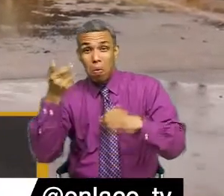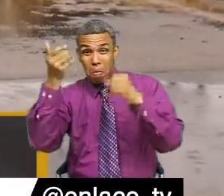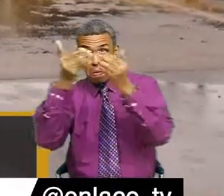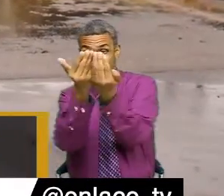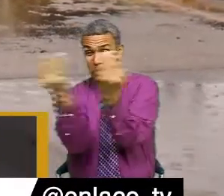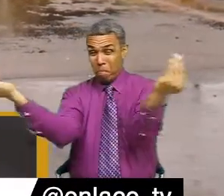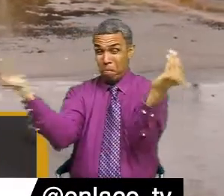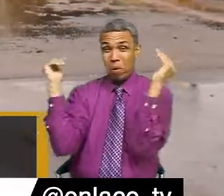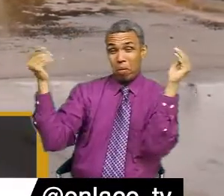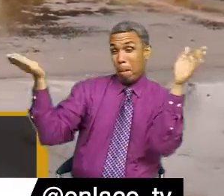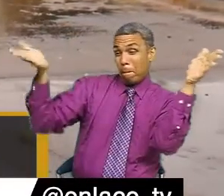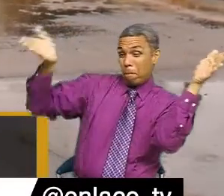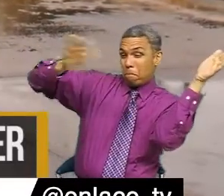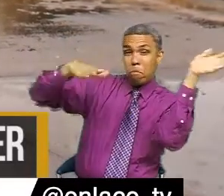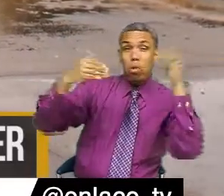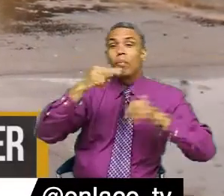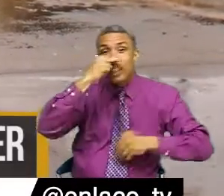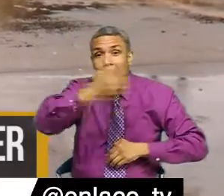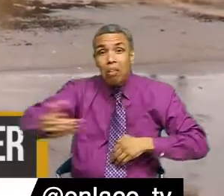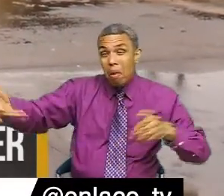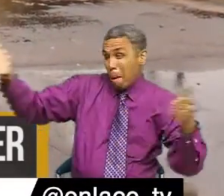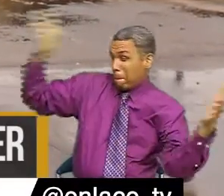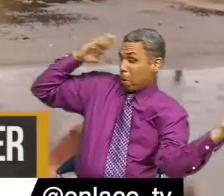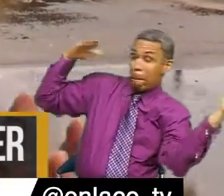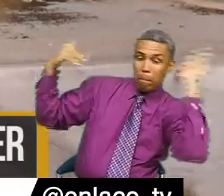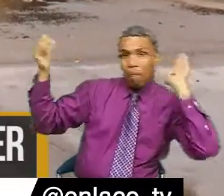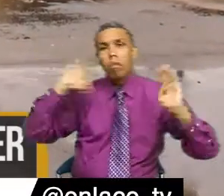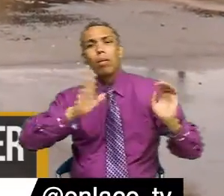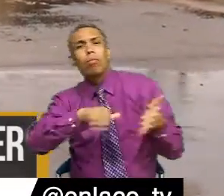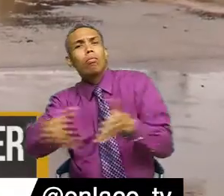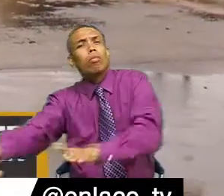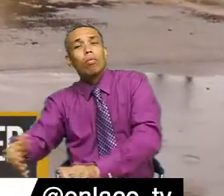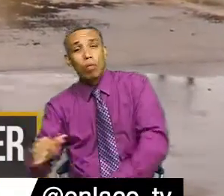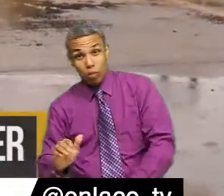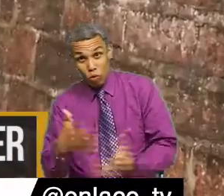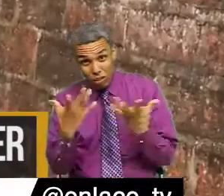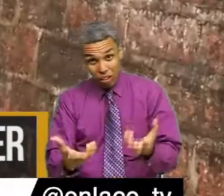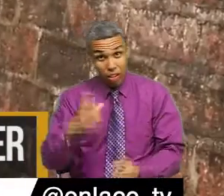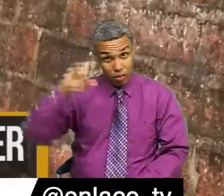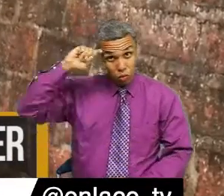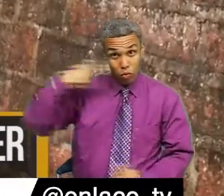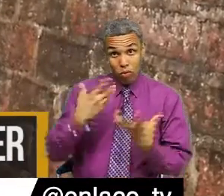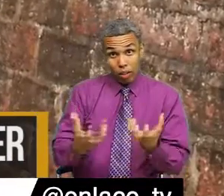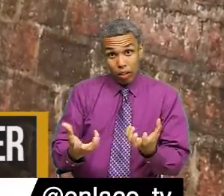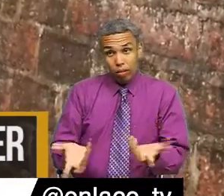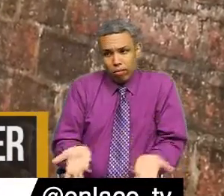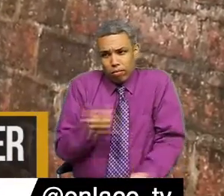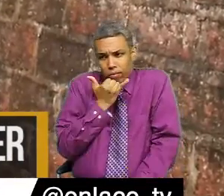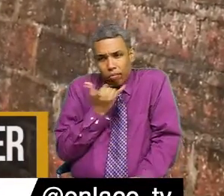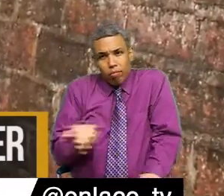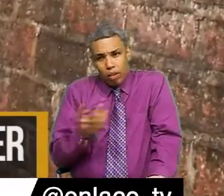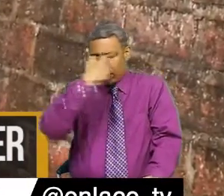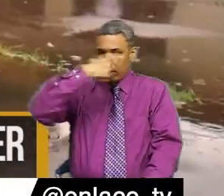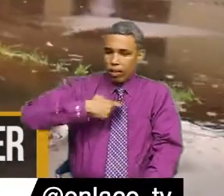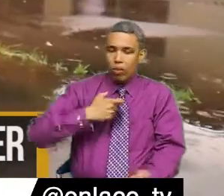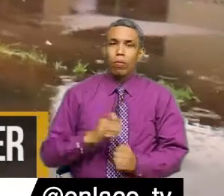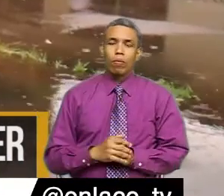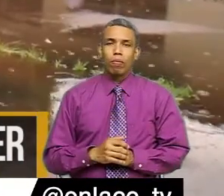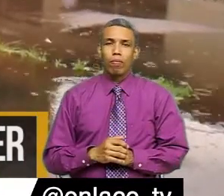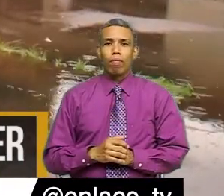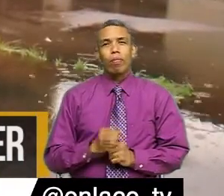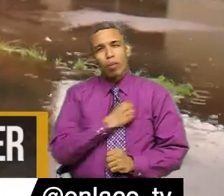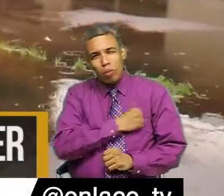un salón, se le caiga una pared para decirles, ay, ay, ay, ¿qué le pasó a mi hijo? No, no justifica eso. Ellos solo esperan que las autoridades competentes acudan